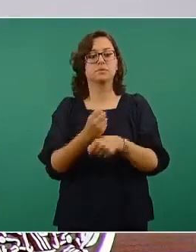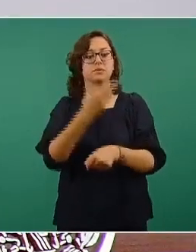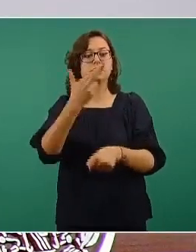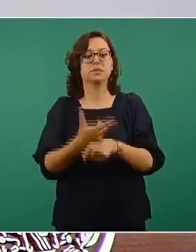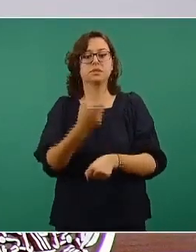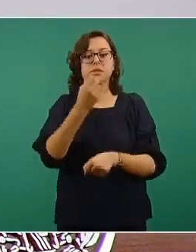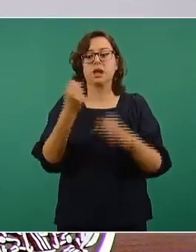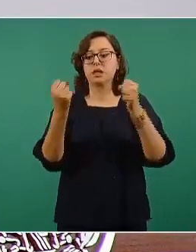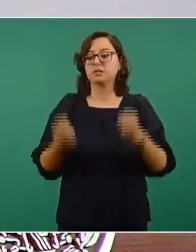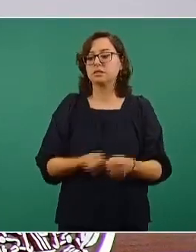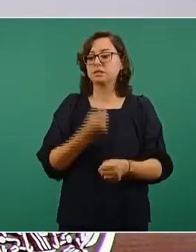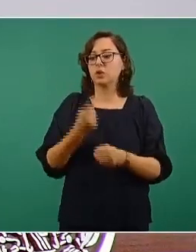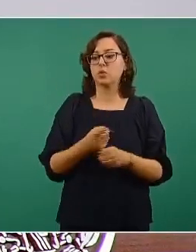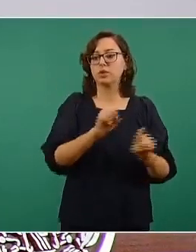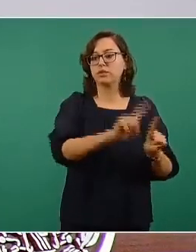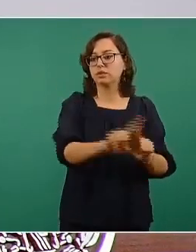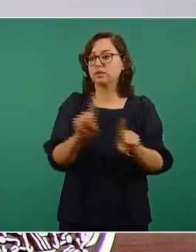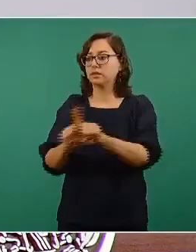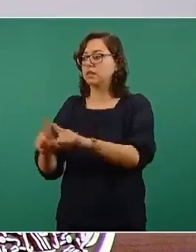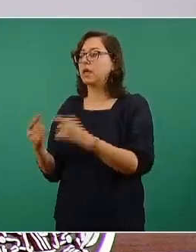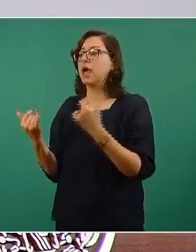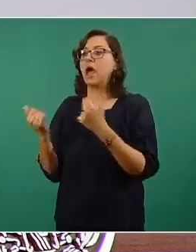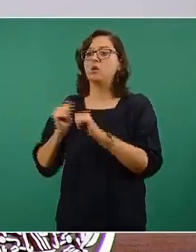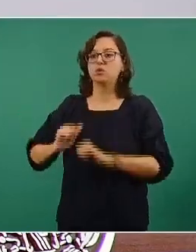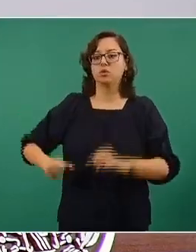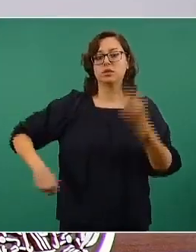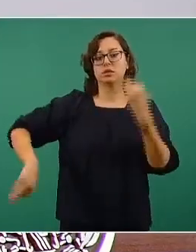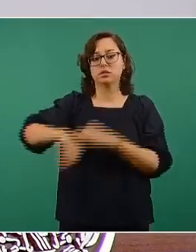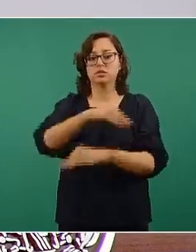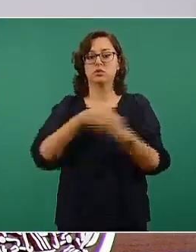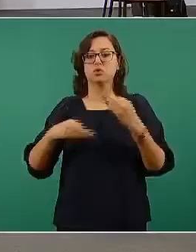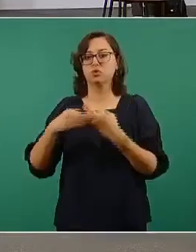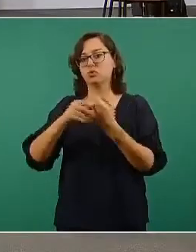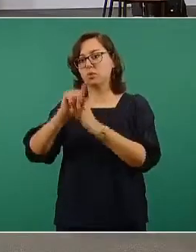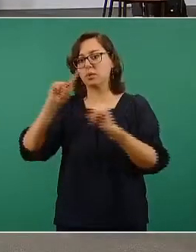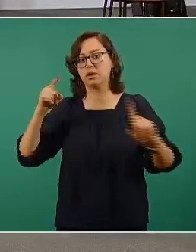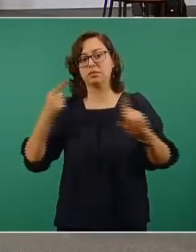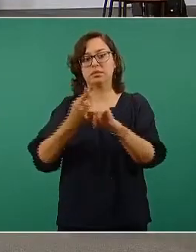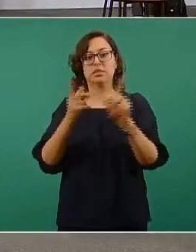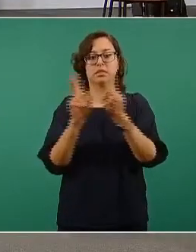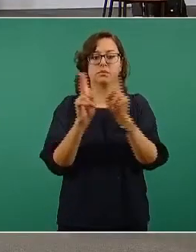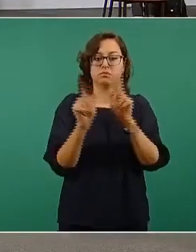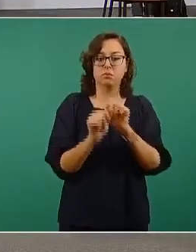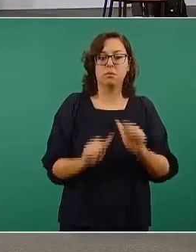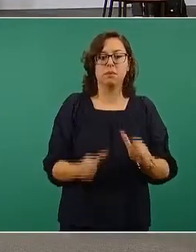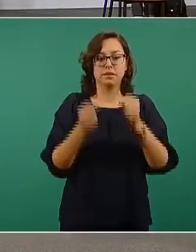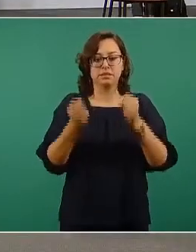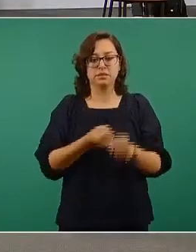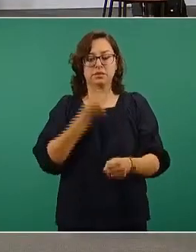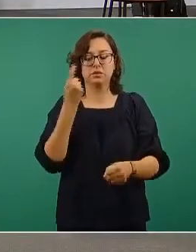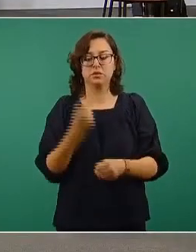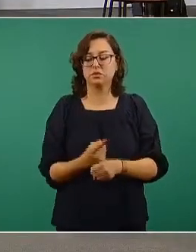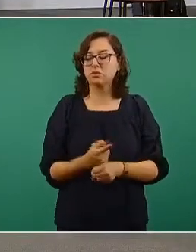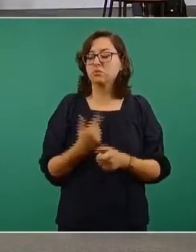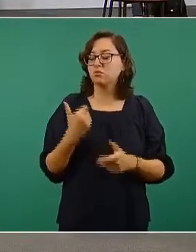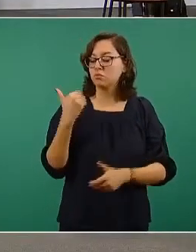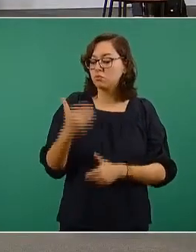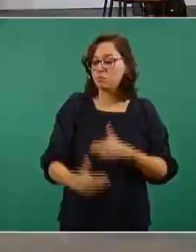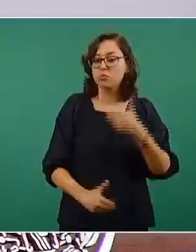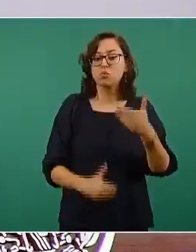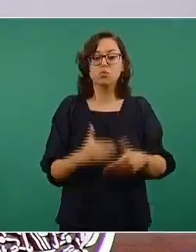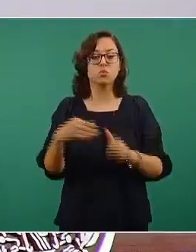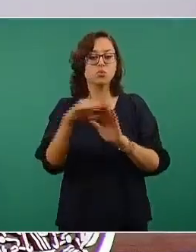través de las mesas de construcción de paz y seguridad a fin de establecer y acordar los procedimientos a